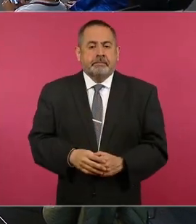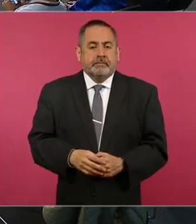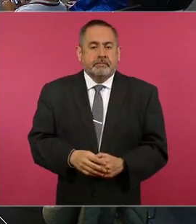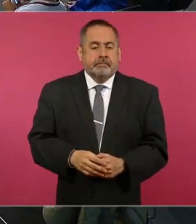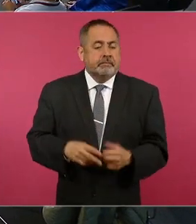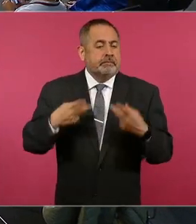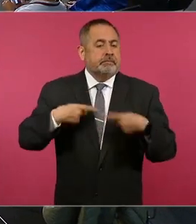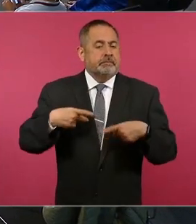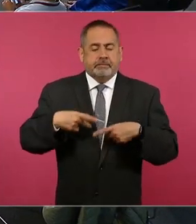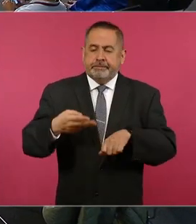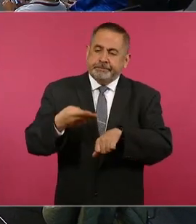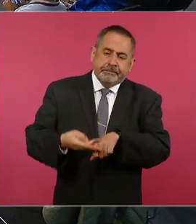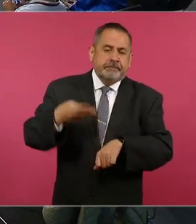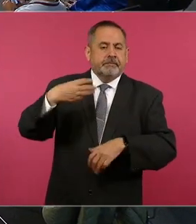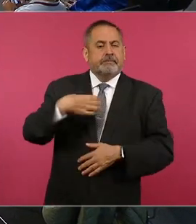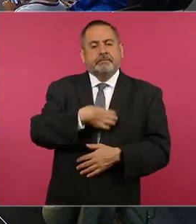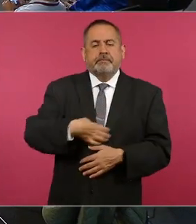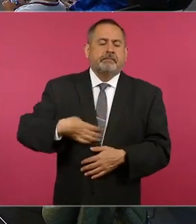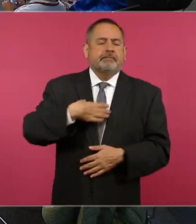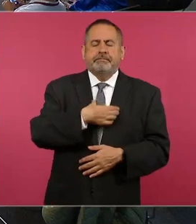muy contenta